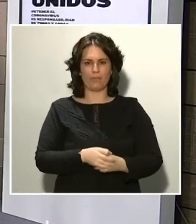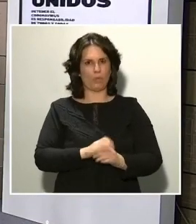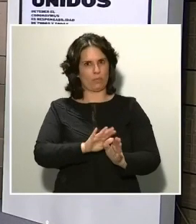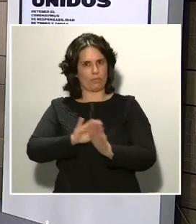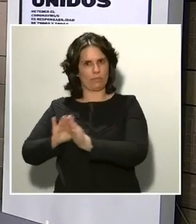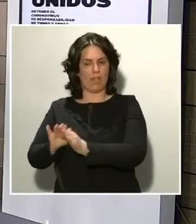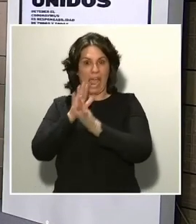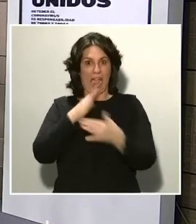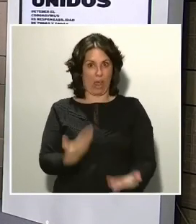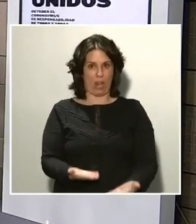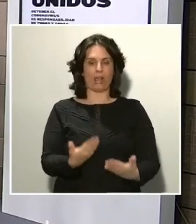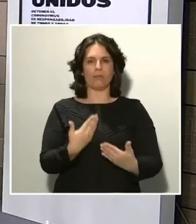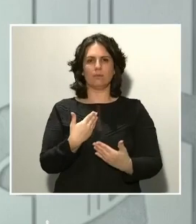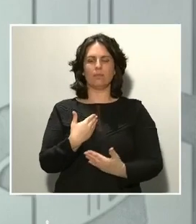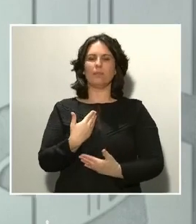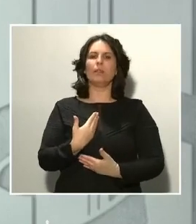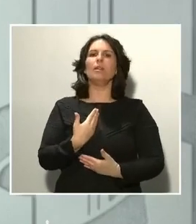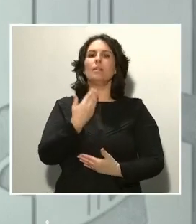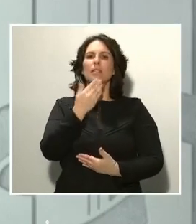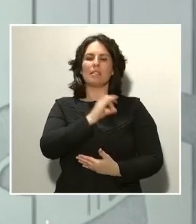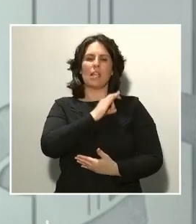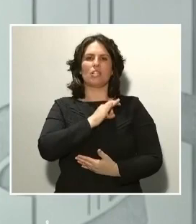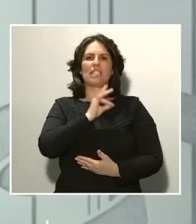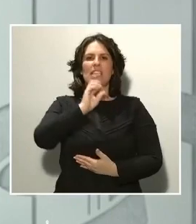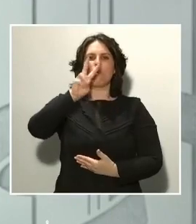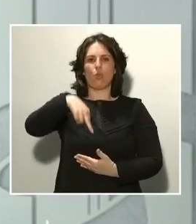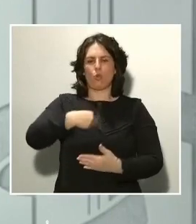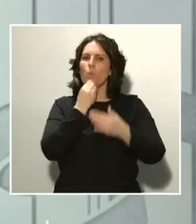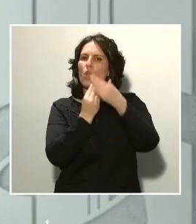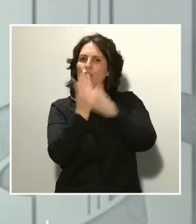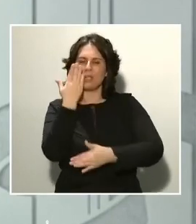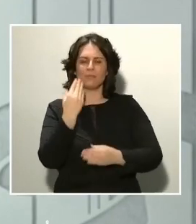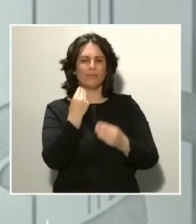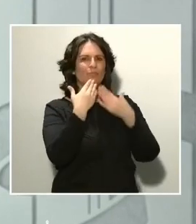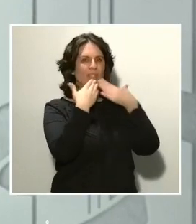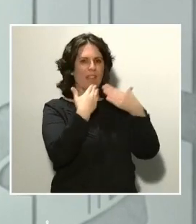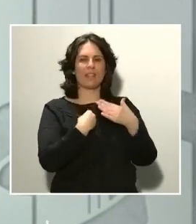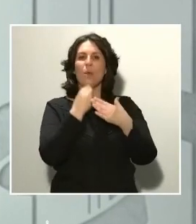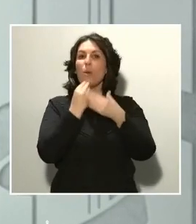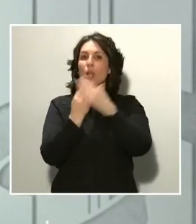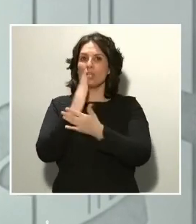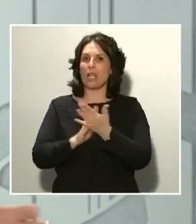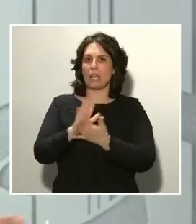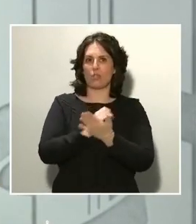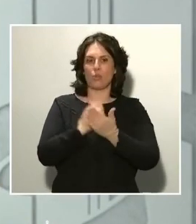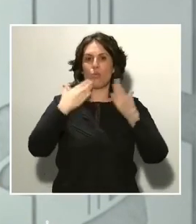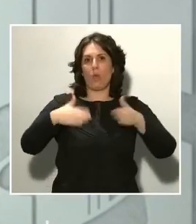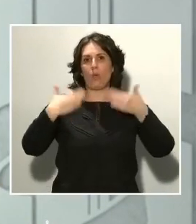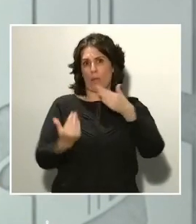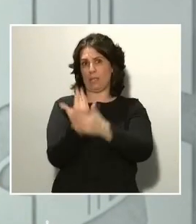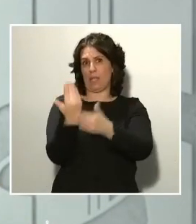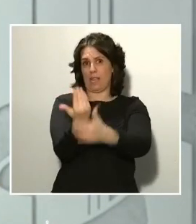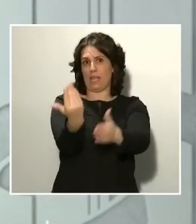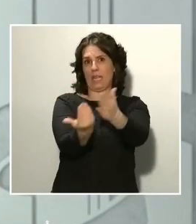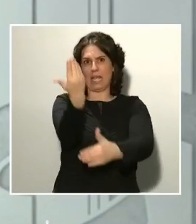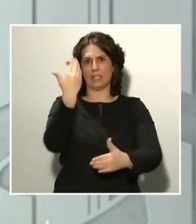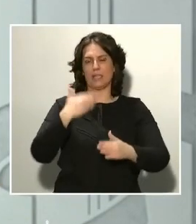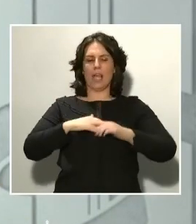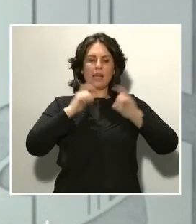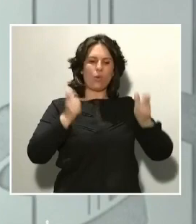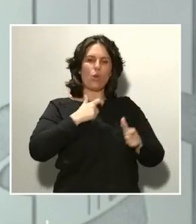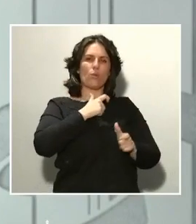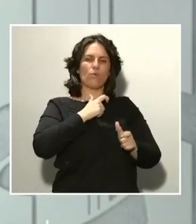Fernando Simón, buenos días. Muchas gracias. Bueno, buenos días a todos. Como cada mañana, nos reunimos el equipo técnico para darles